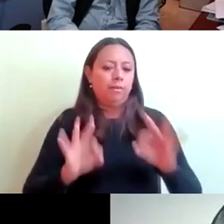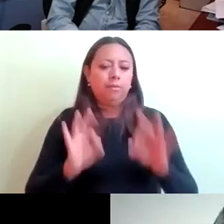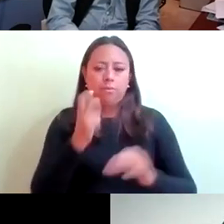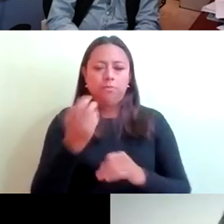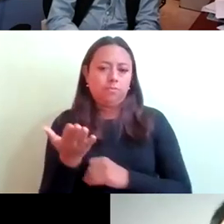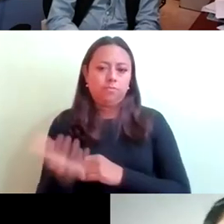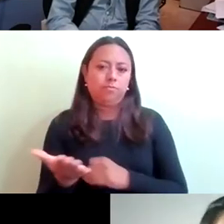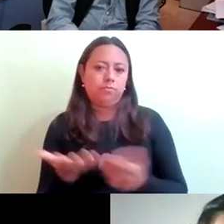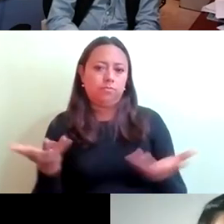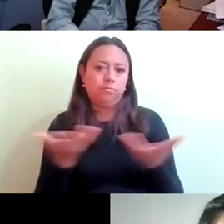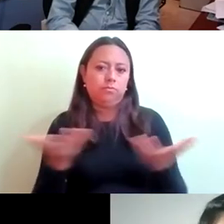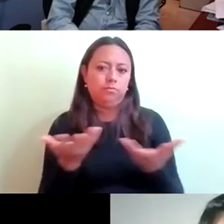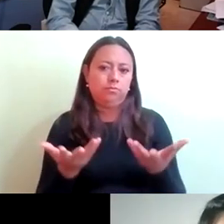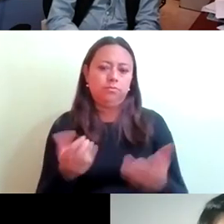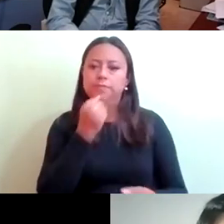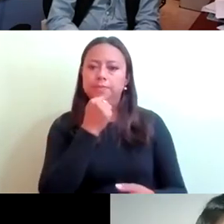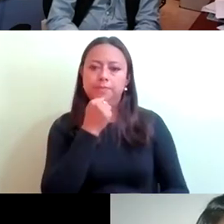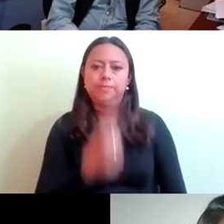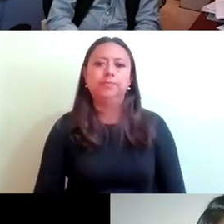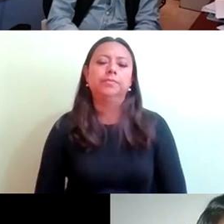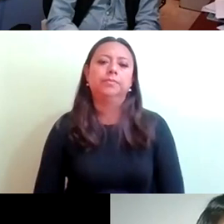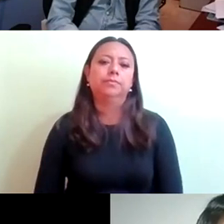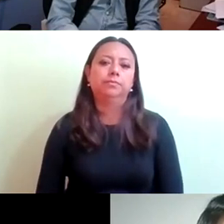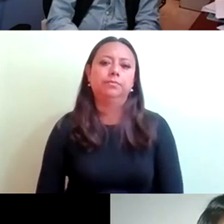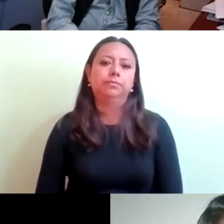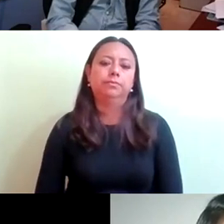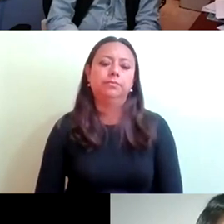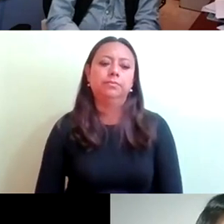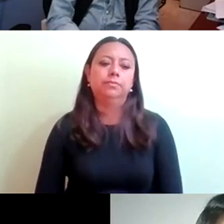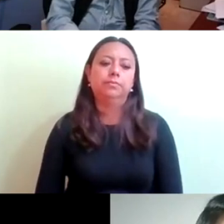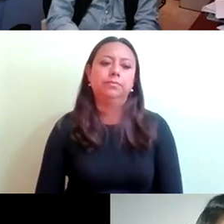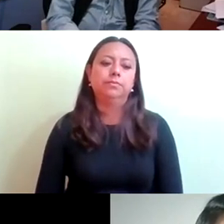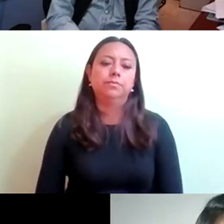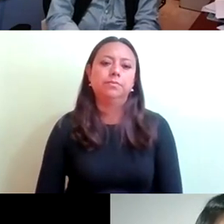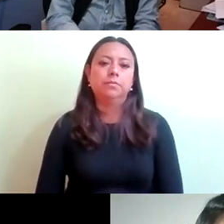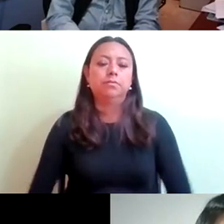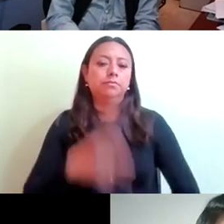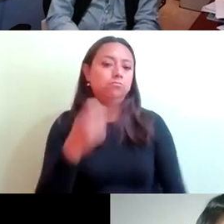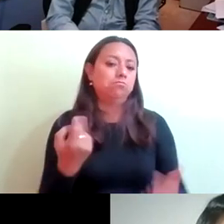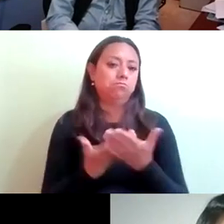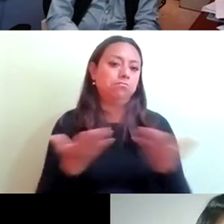ha realizado a estas instancias. No sé, por el área